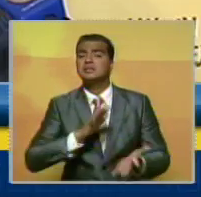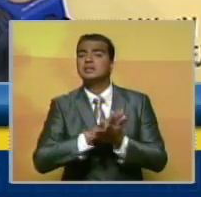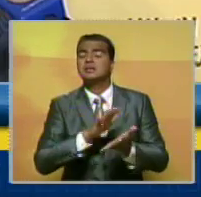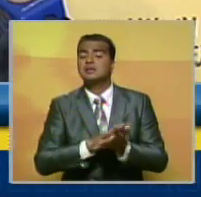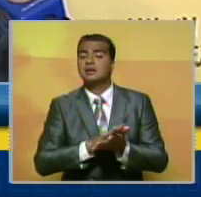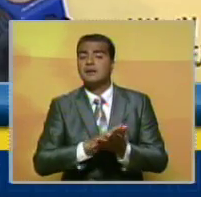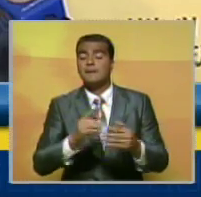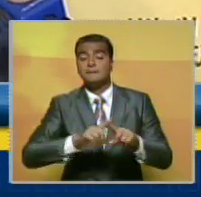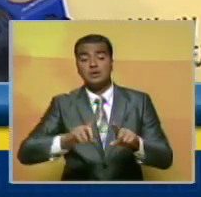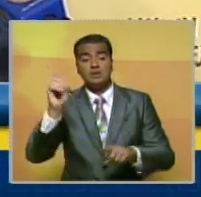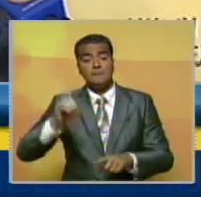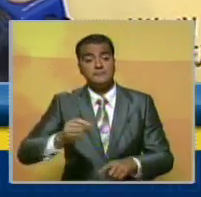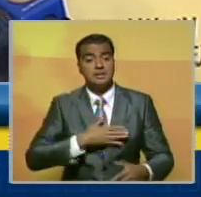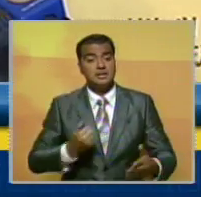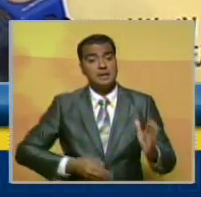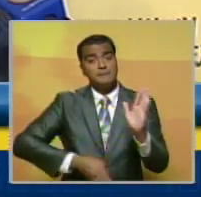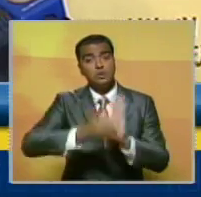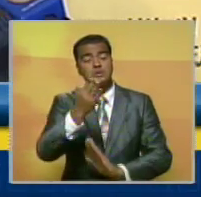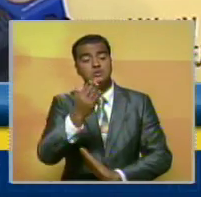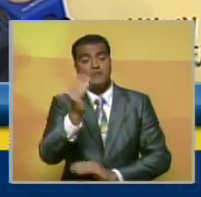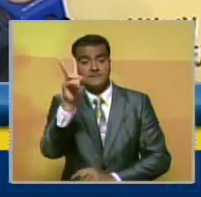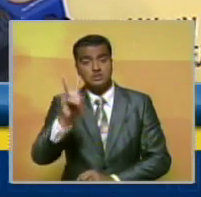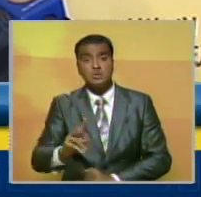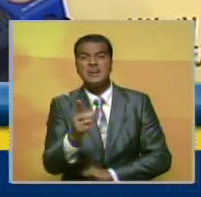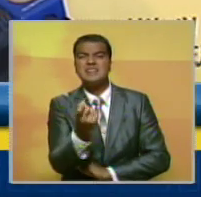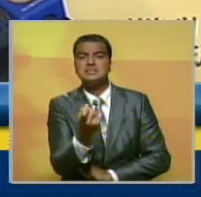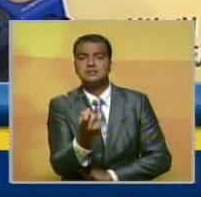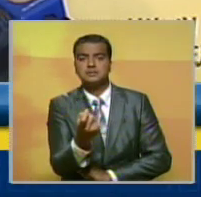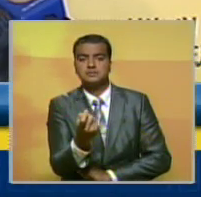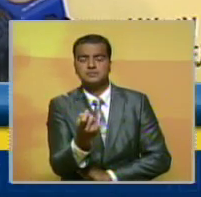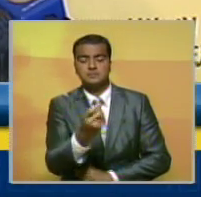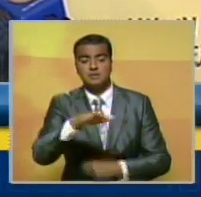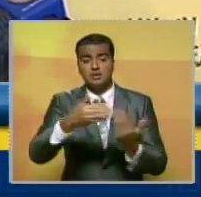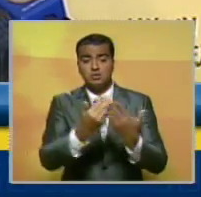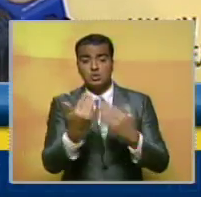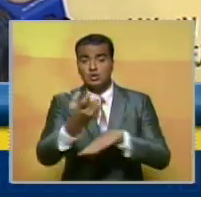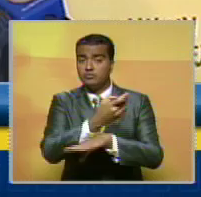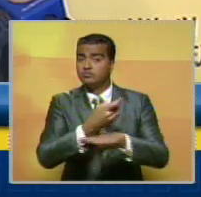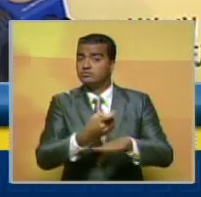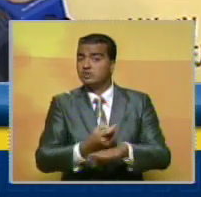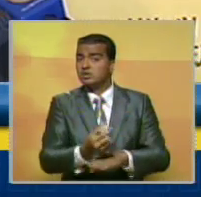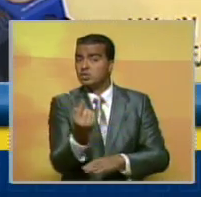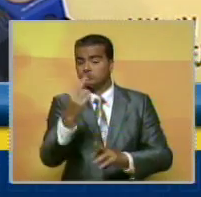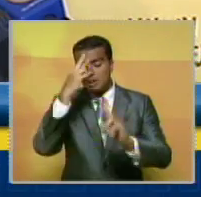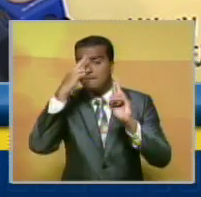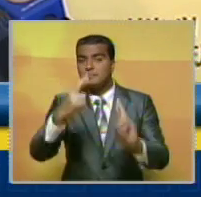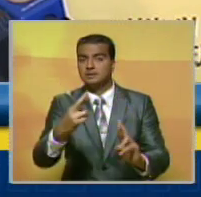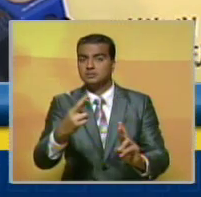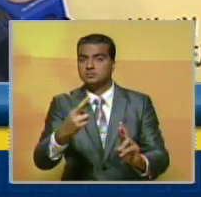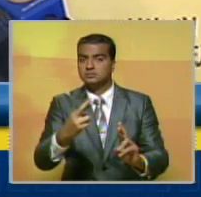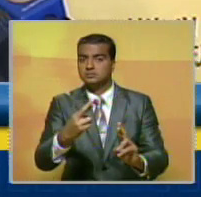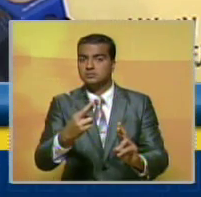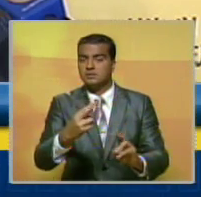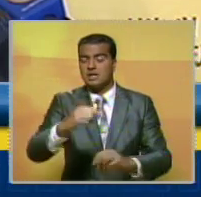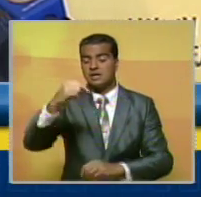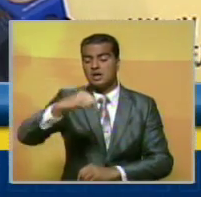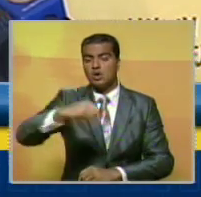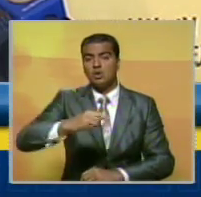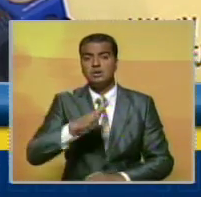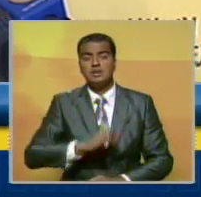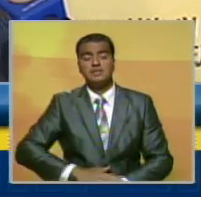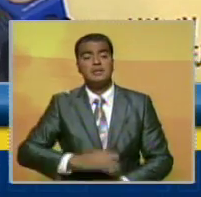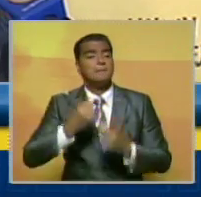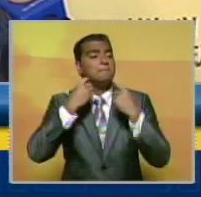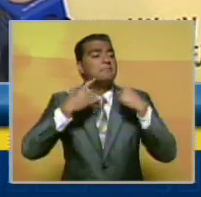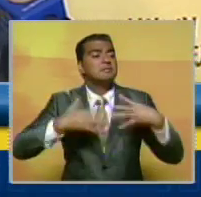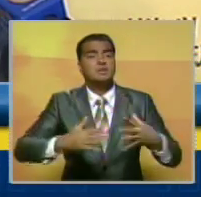pero que también quieren progreso. Venezuela merece de parte del gobierno nacional un respeto a quienes hoy están sufriendo la